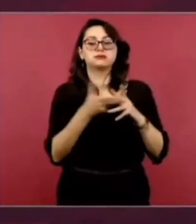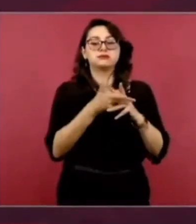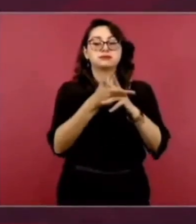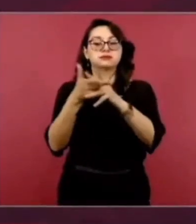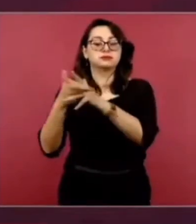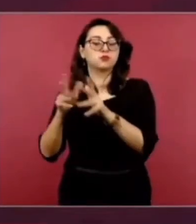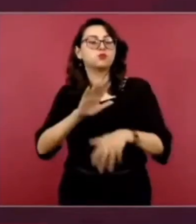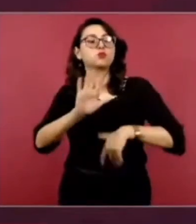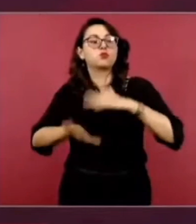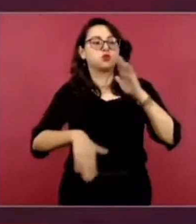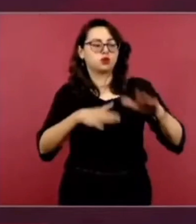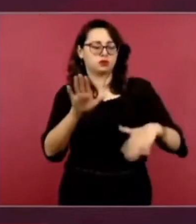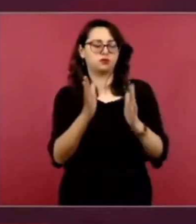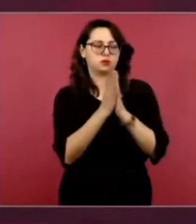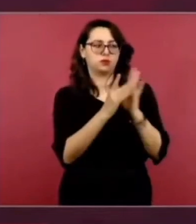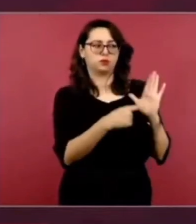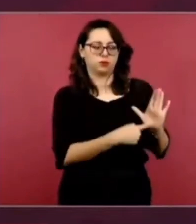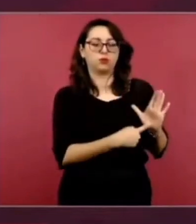hay